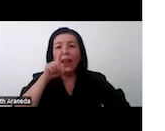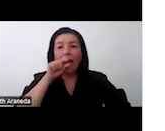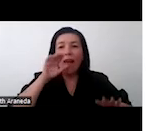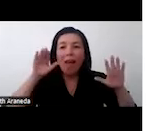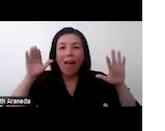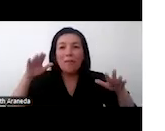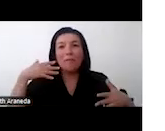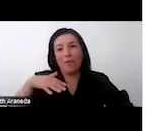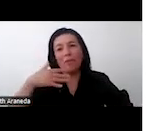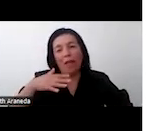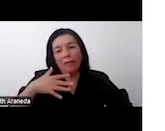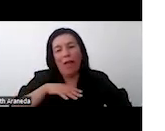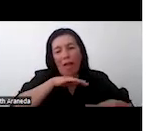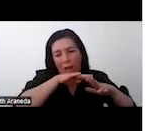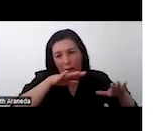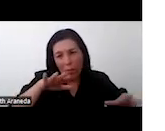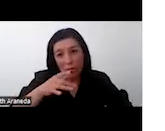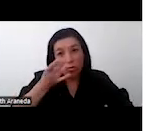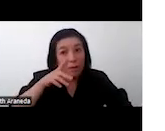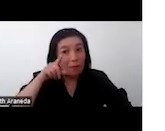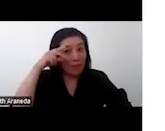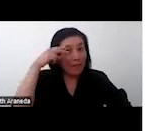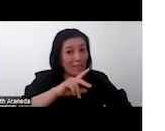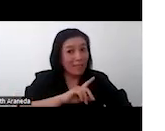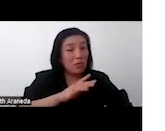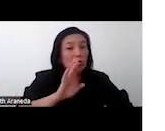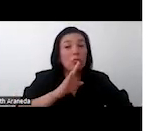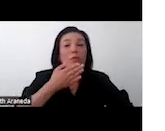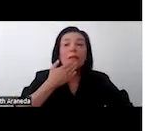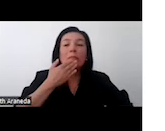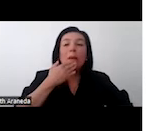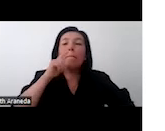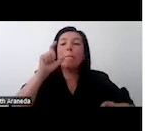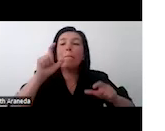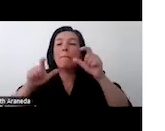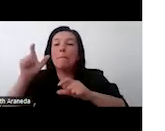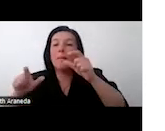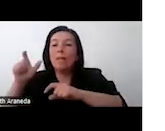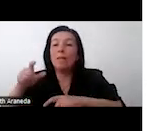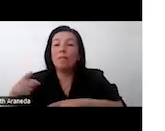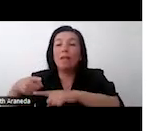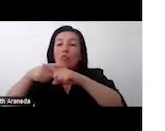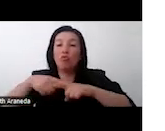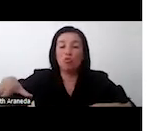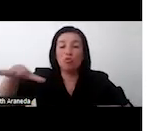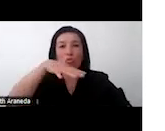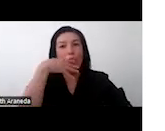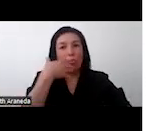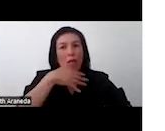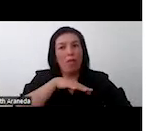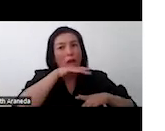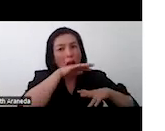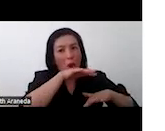agua. Y no solamente para las aves, evidentemente, sino que también para la humanidad y la sociedad que está en el entorno. Otra